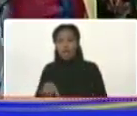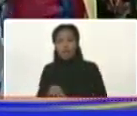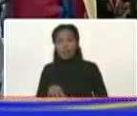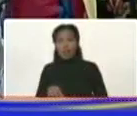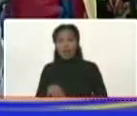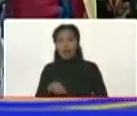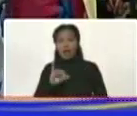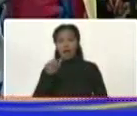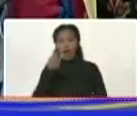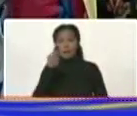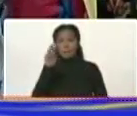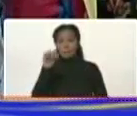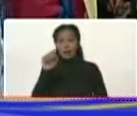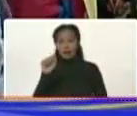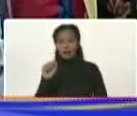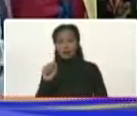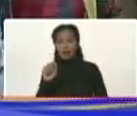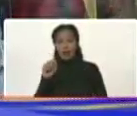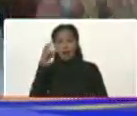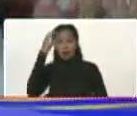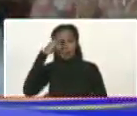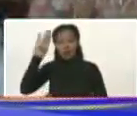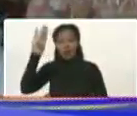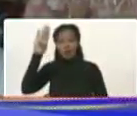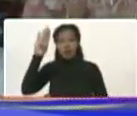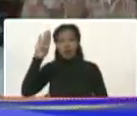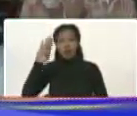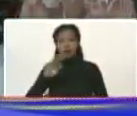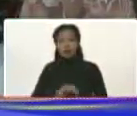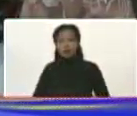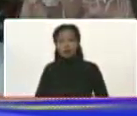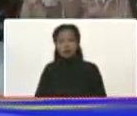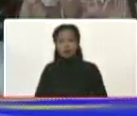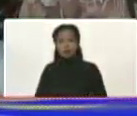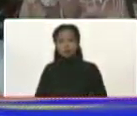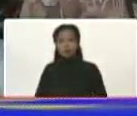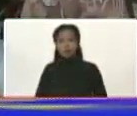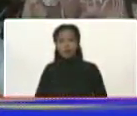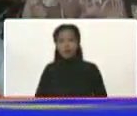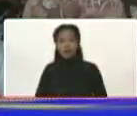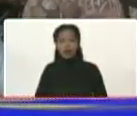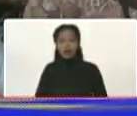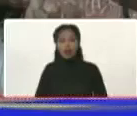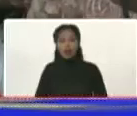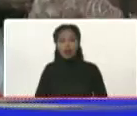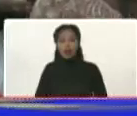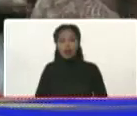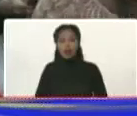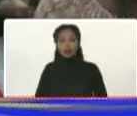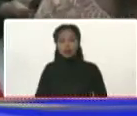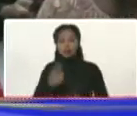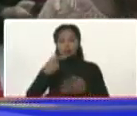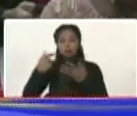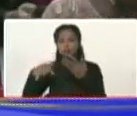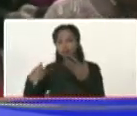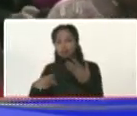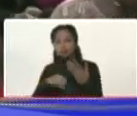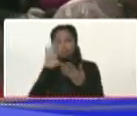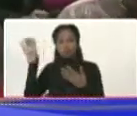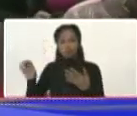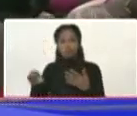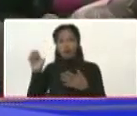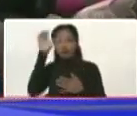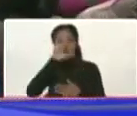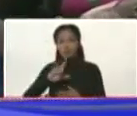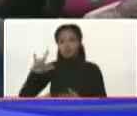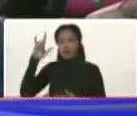Jamaica, Mali, México, Mozambique, Namibia, Nicaragua, Níger, Nigeria,